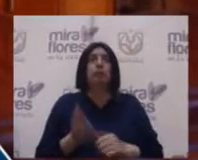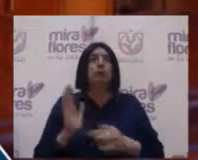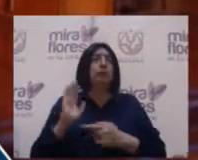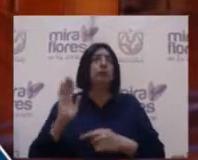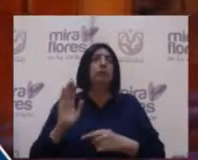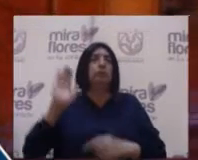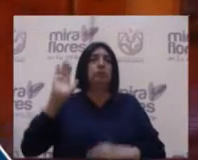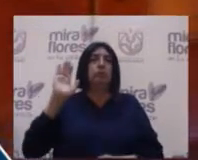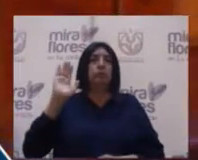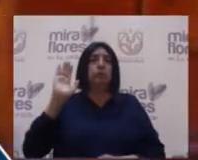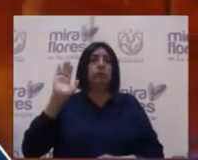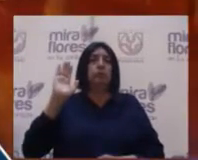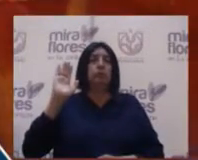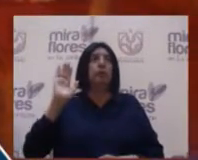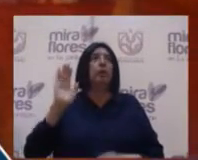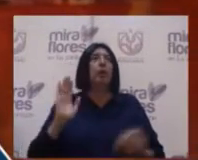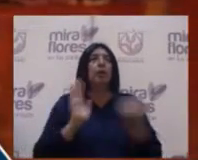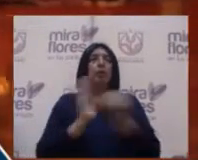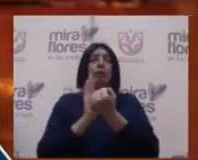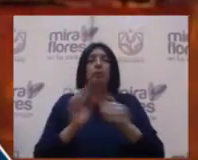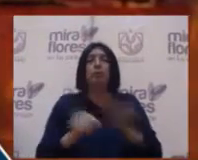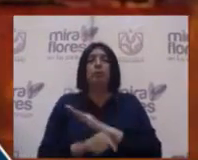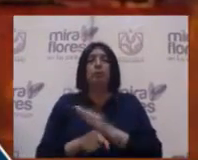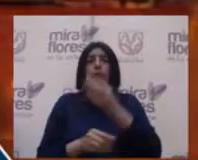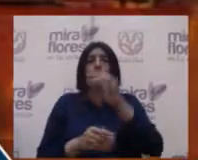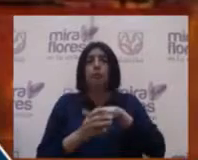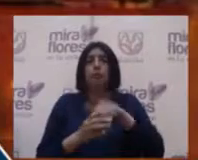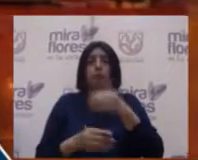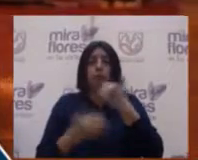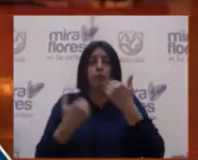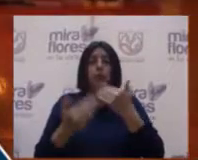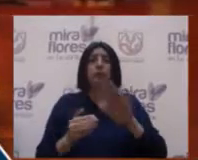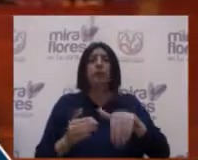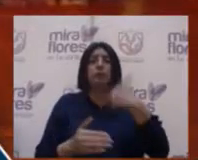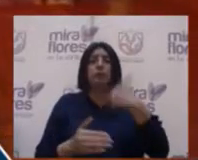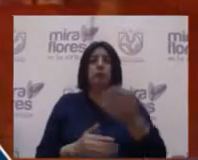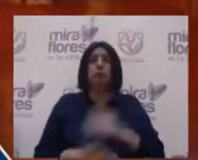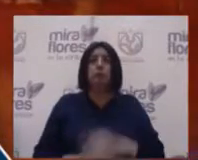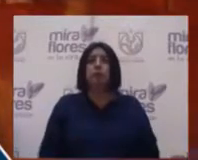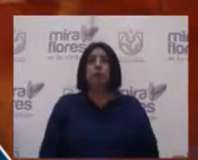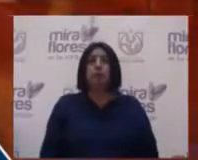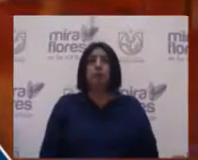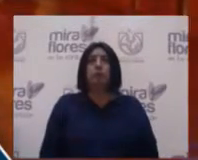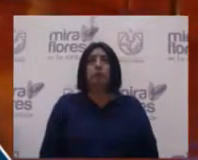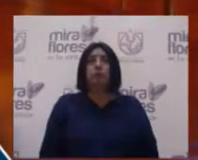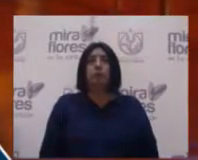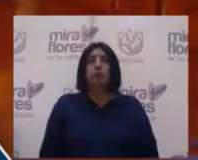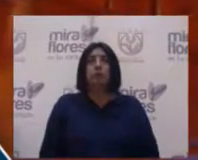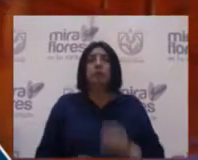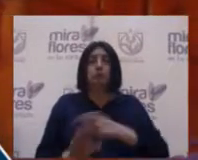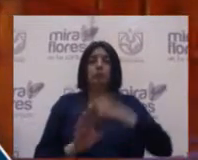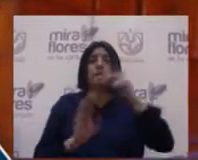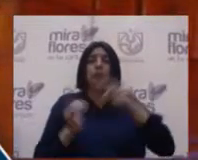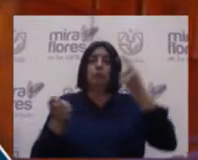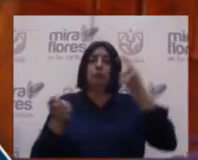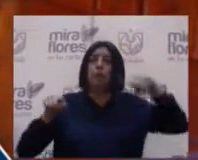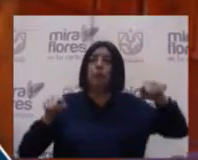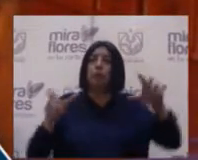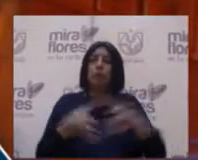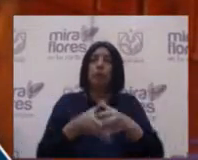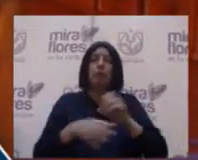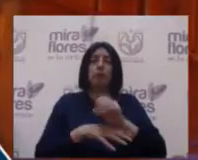conformidad. Queda aprobado por unanimidad de votos. Muchas gracias. Vamos al siguiente punto, por favor. Proyecto de acuerdo